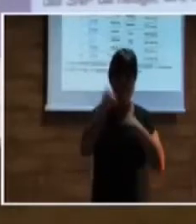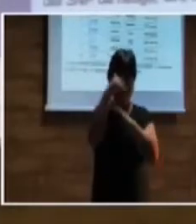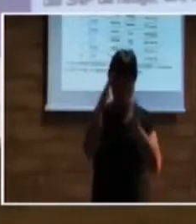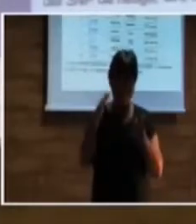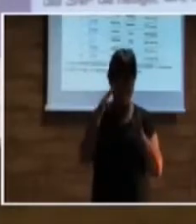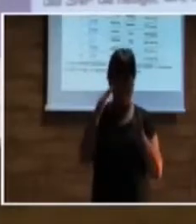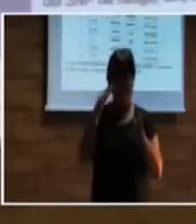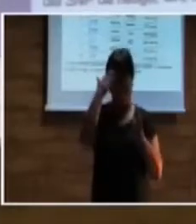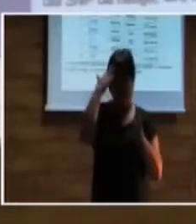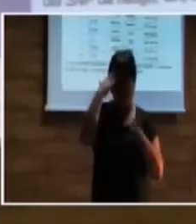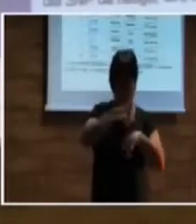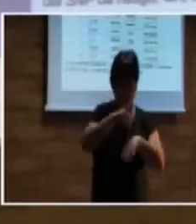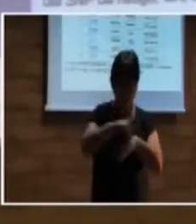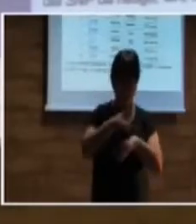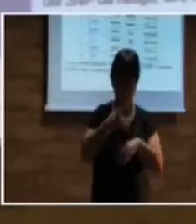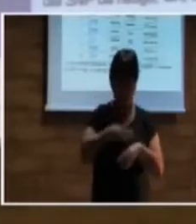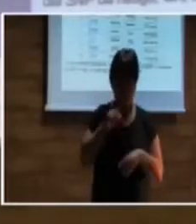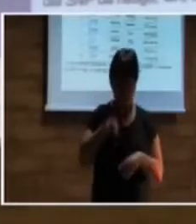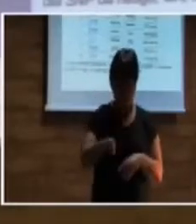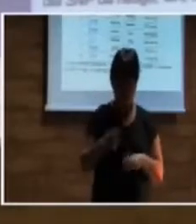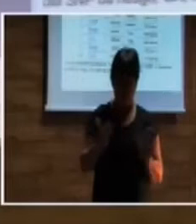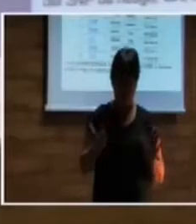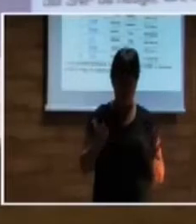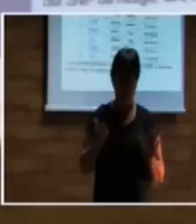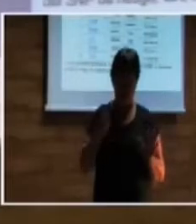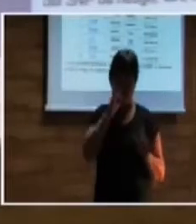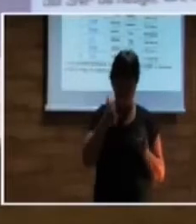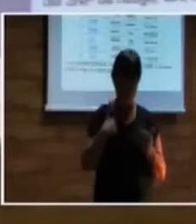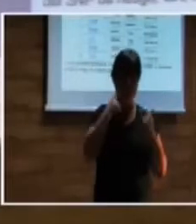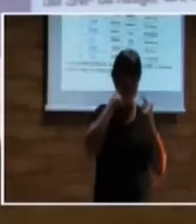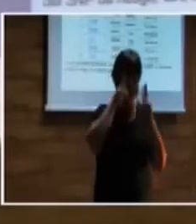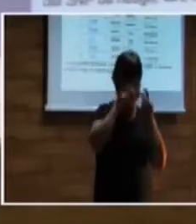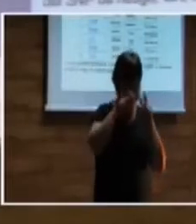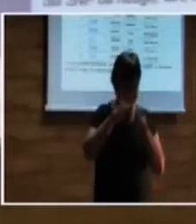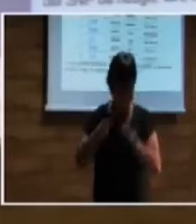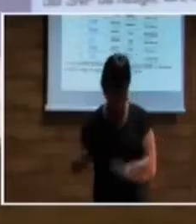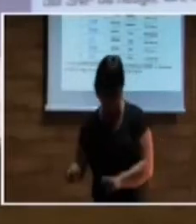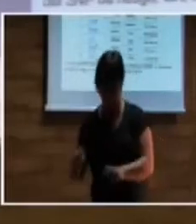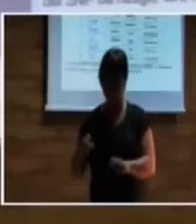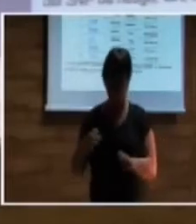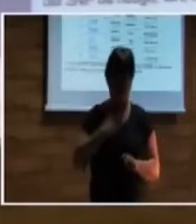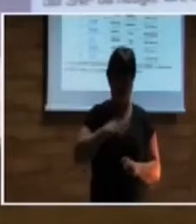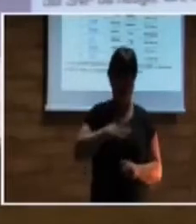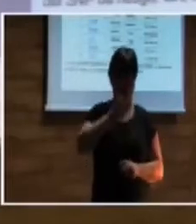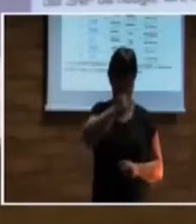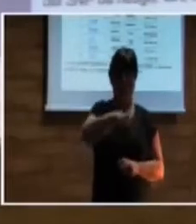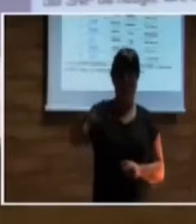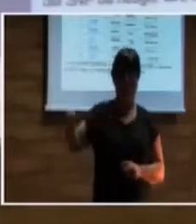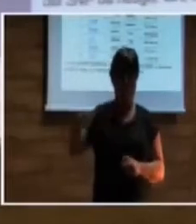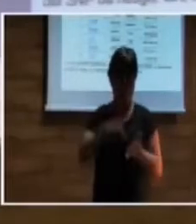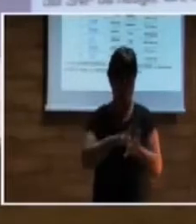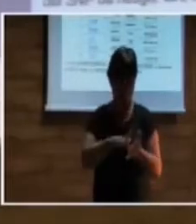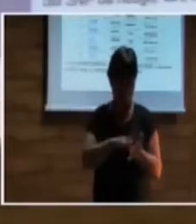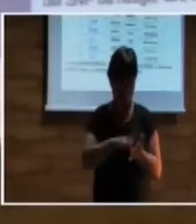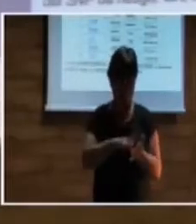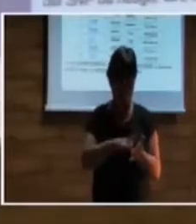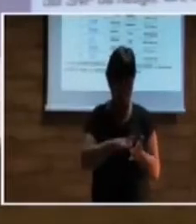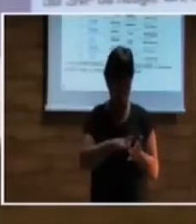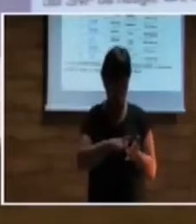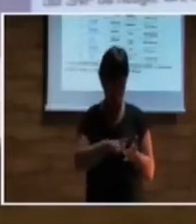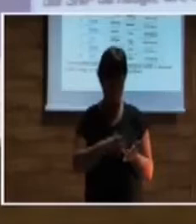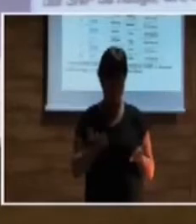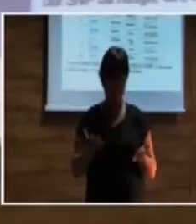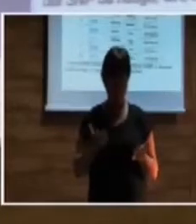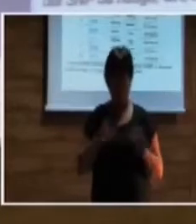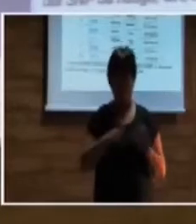estamos tipificando estos genes en nuestra población, ya tenemos tipificado cómo somos genéticamente con APOE, ahora a mitad de año